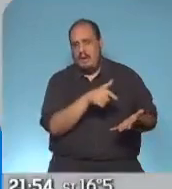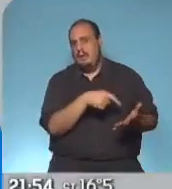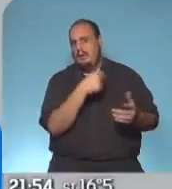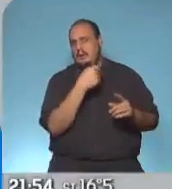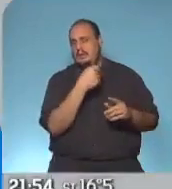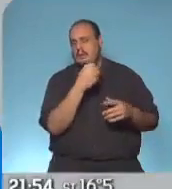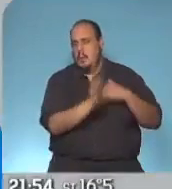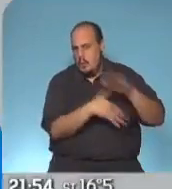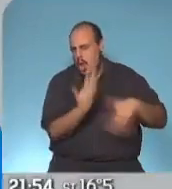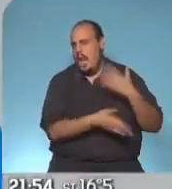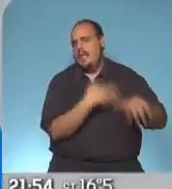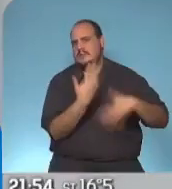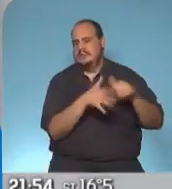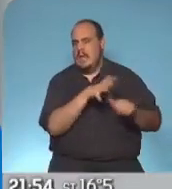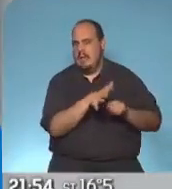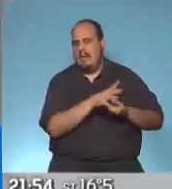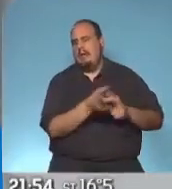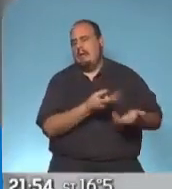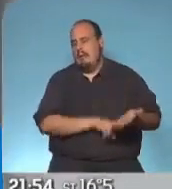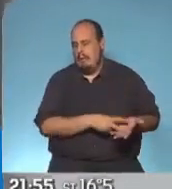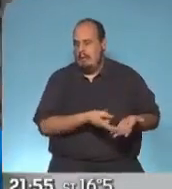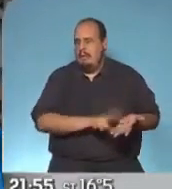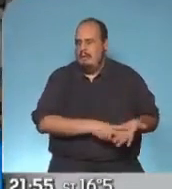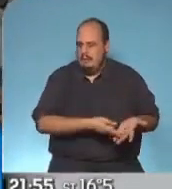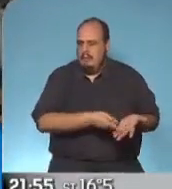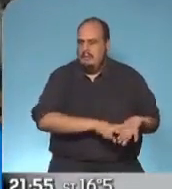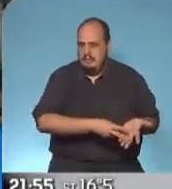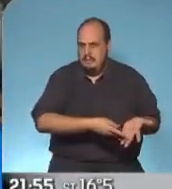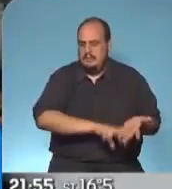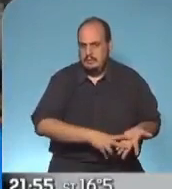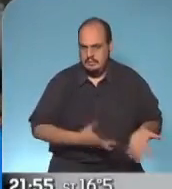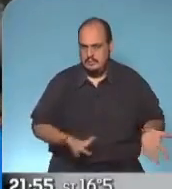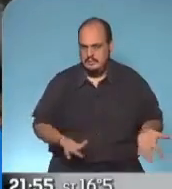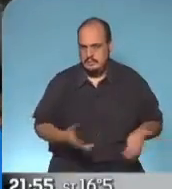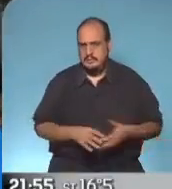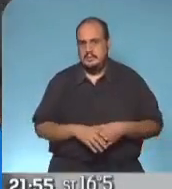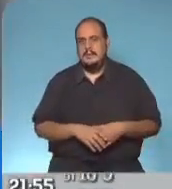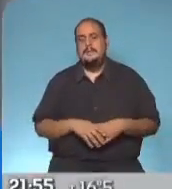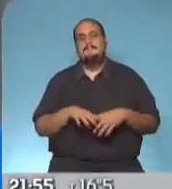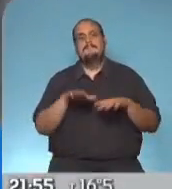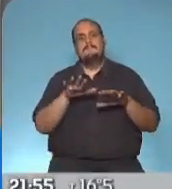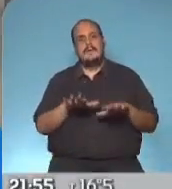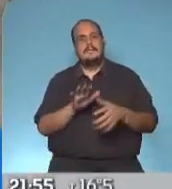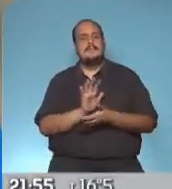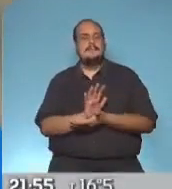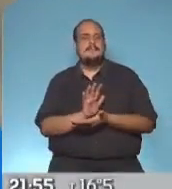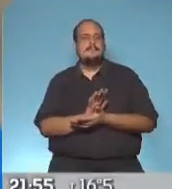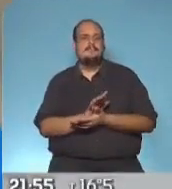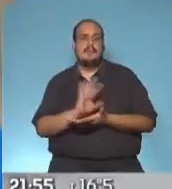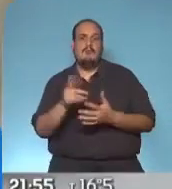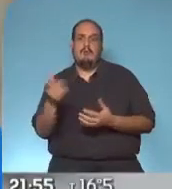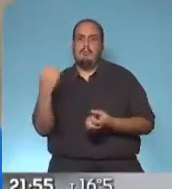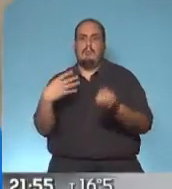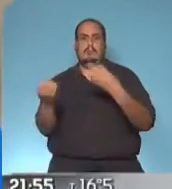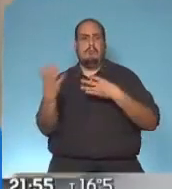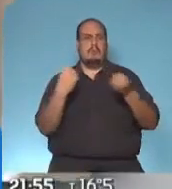la violencia de género muchas veces. Y en ese caso, bueno, están llegando por todas esas vías, y cuando